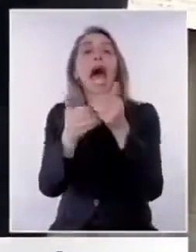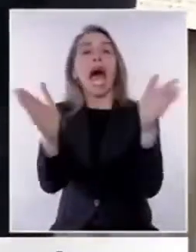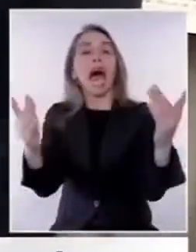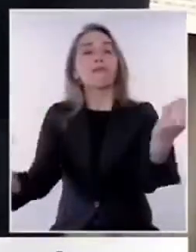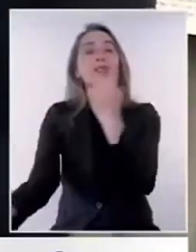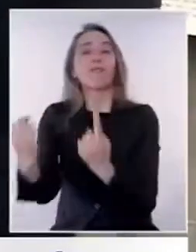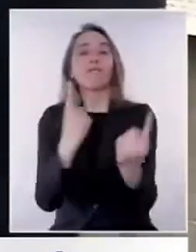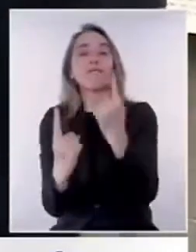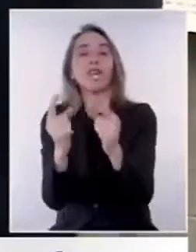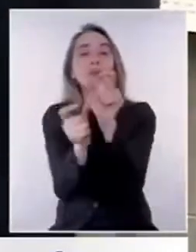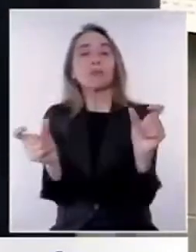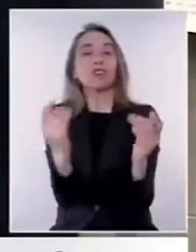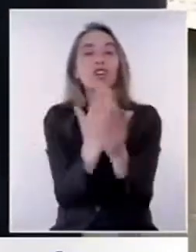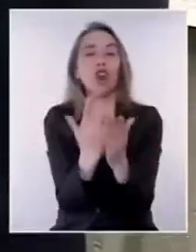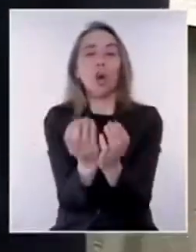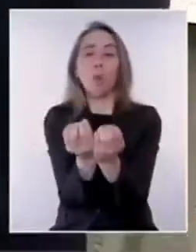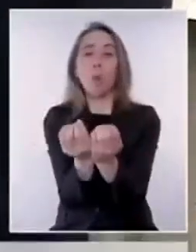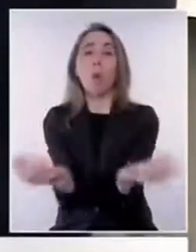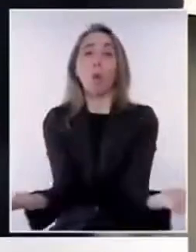gente.